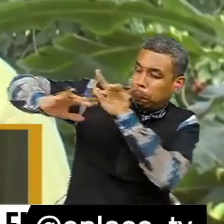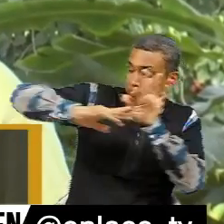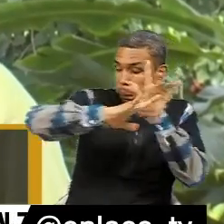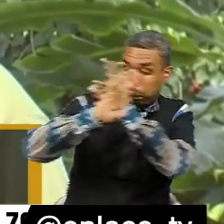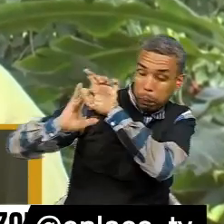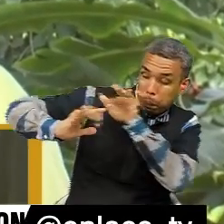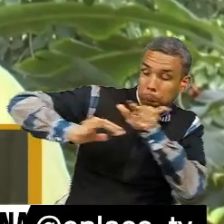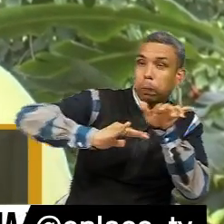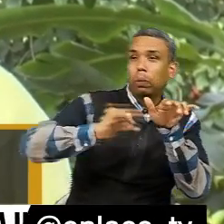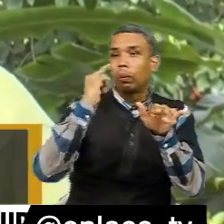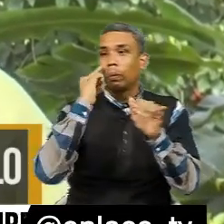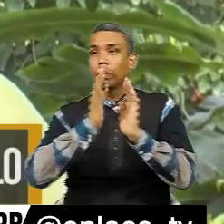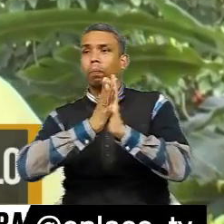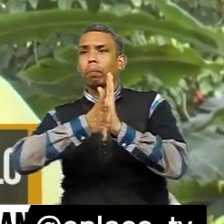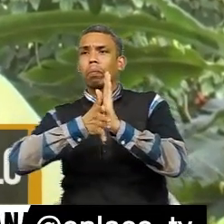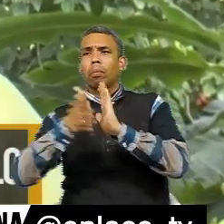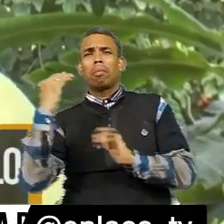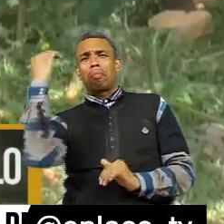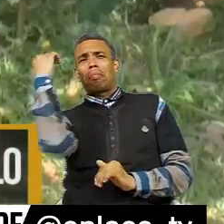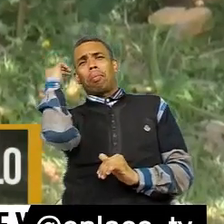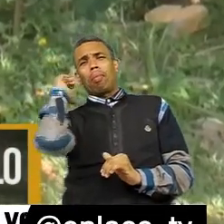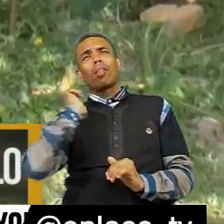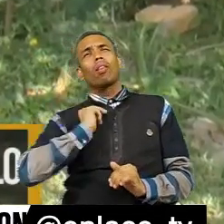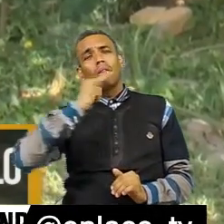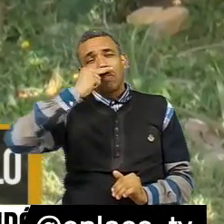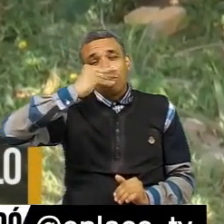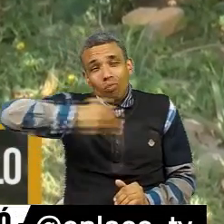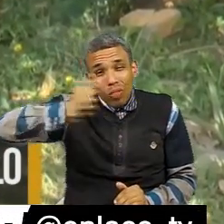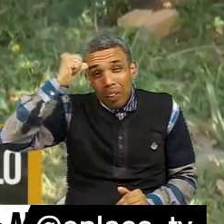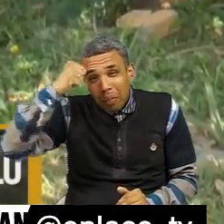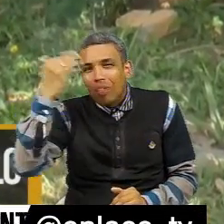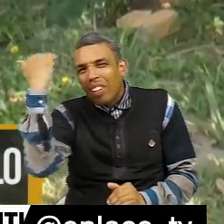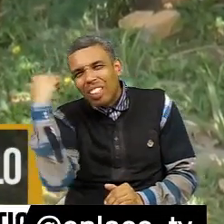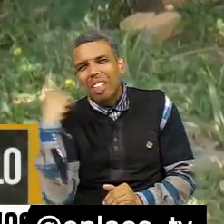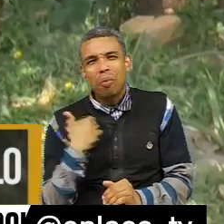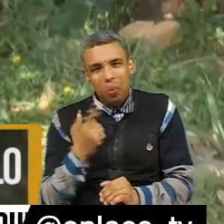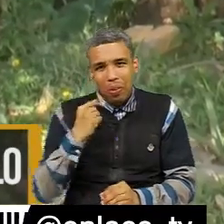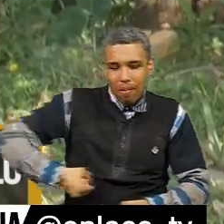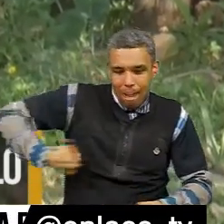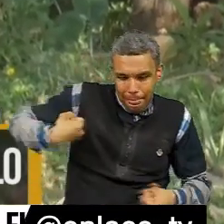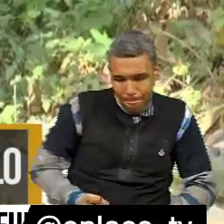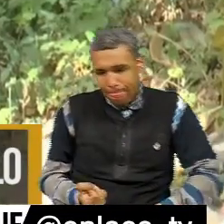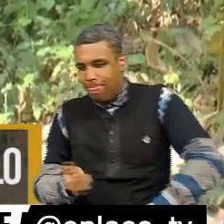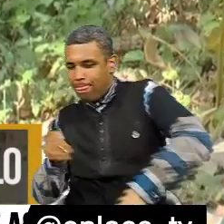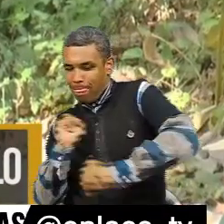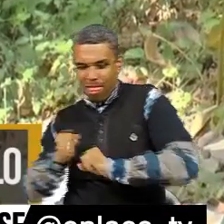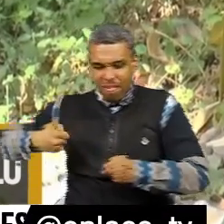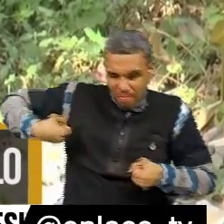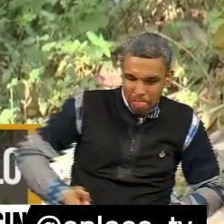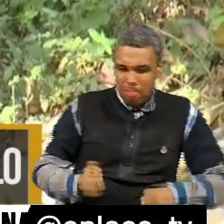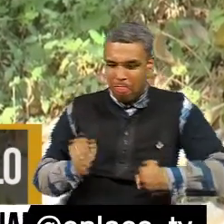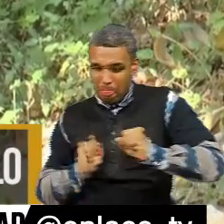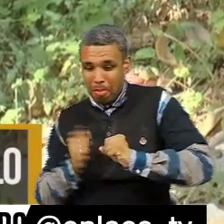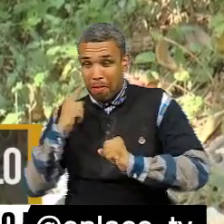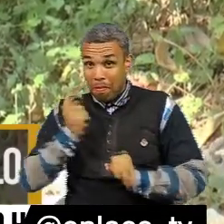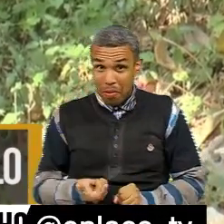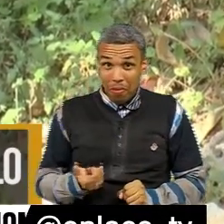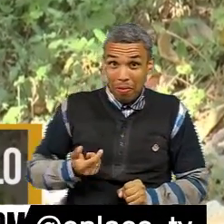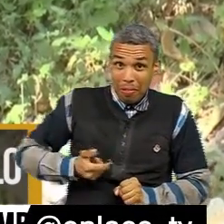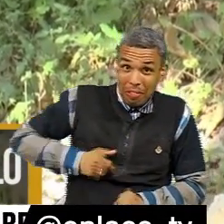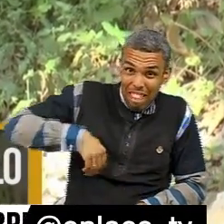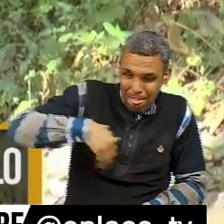pozos, de unos pozos que hicimos allá en el hueco, en el rumbón, pero esos huecos no se taparon. O sea, cuando ya